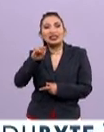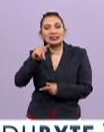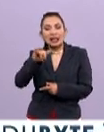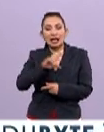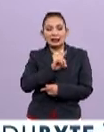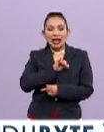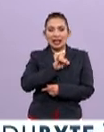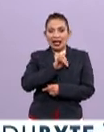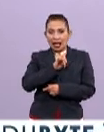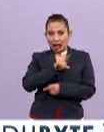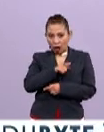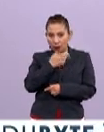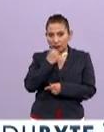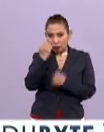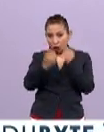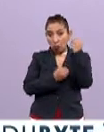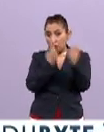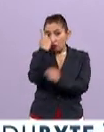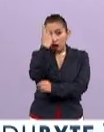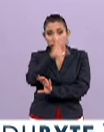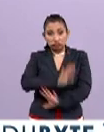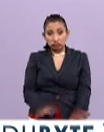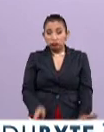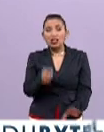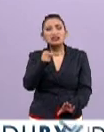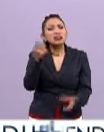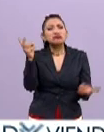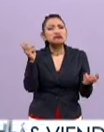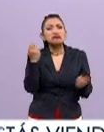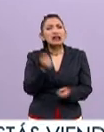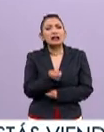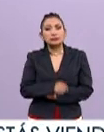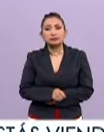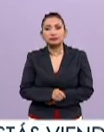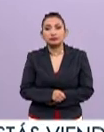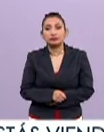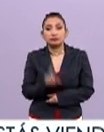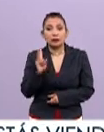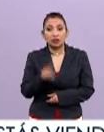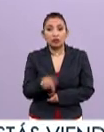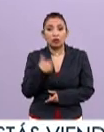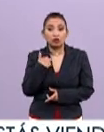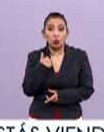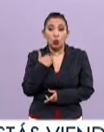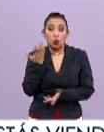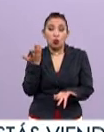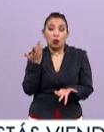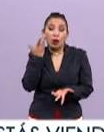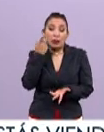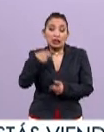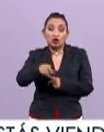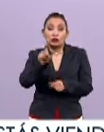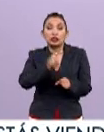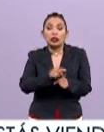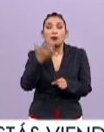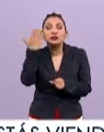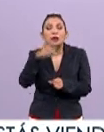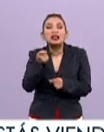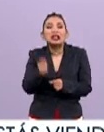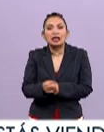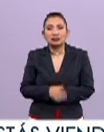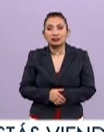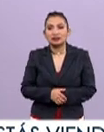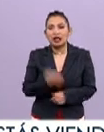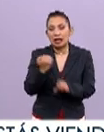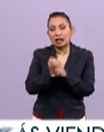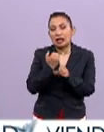Daniel Danís y es una obra. ¿Y esa de qué va? La verdad, yo me voy a enterar... Espero que en estos días que pueda ir a un ensayo